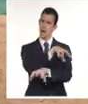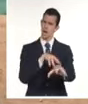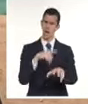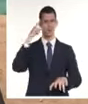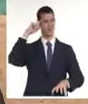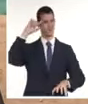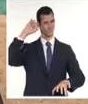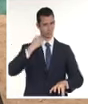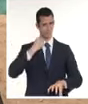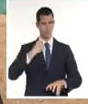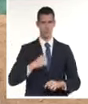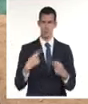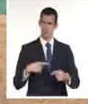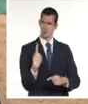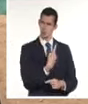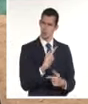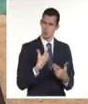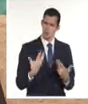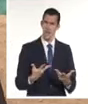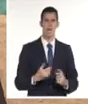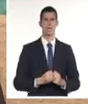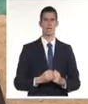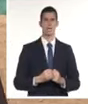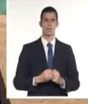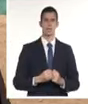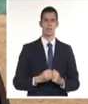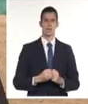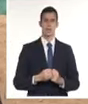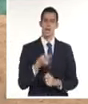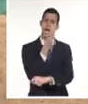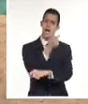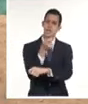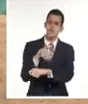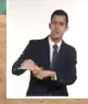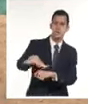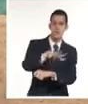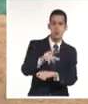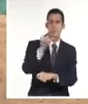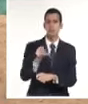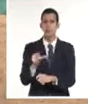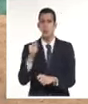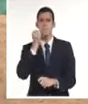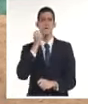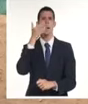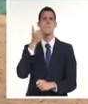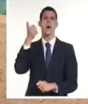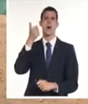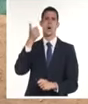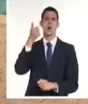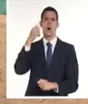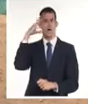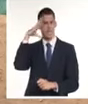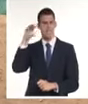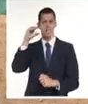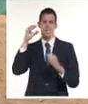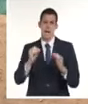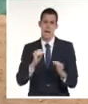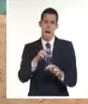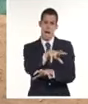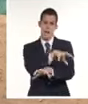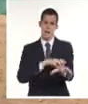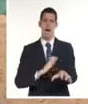se cumpla la estrategia de comunicación que hemos diseñado para para la implementación de estas normas jurídicas y de la